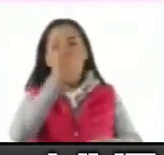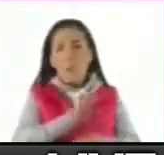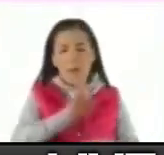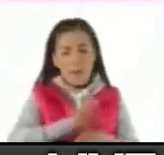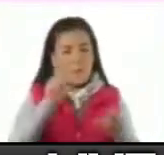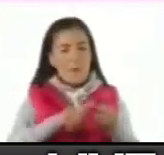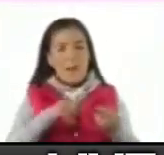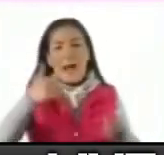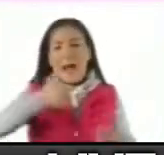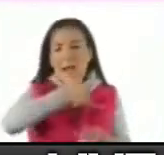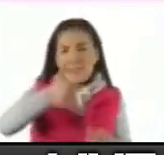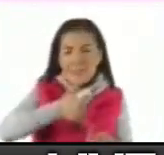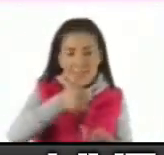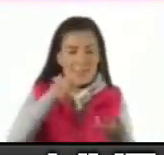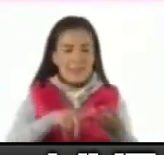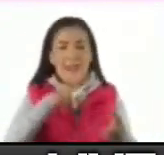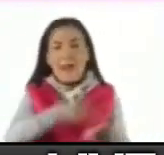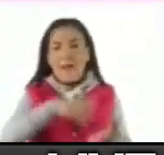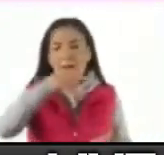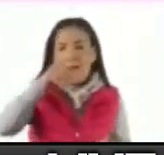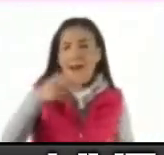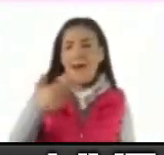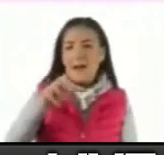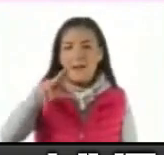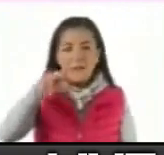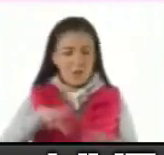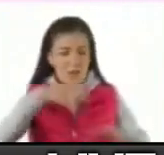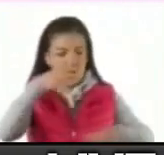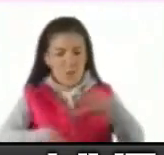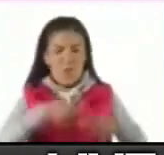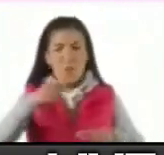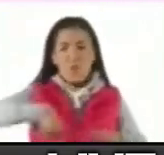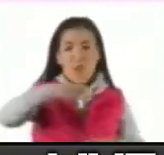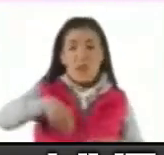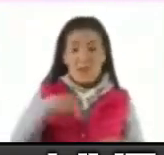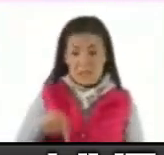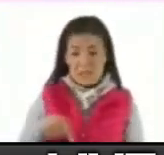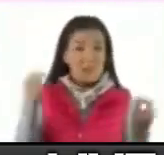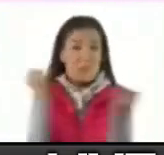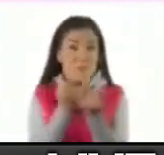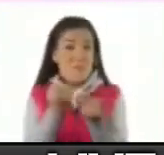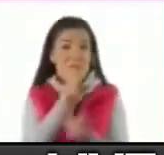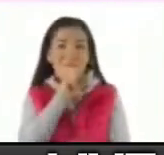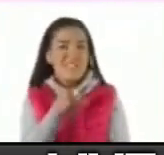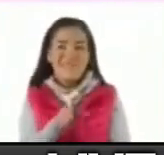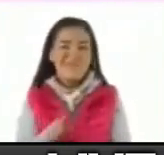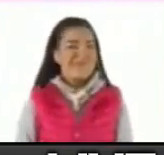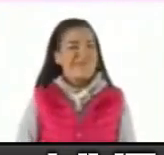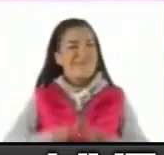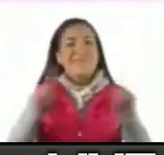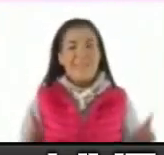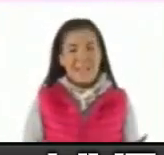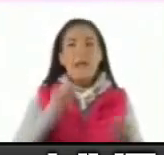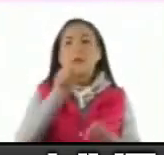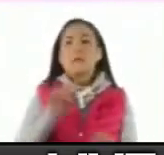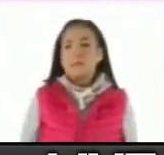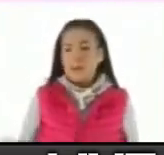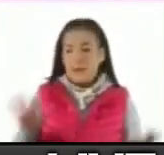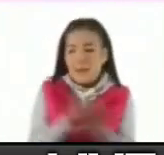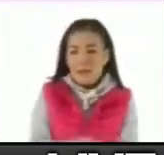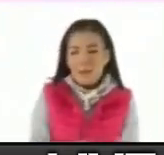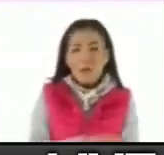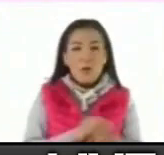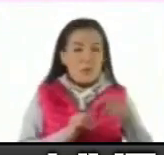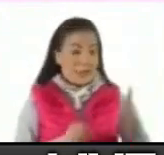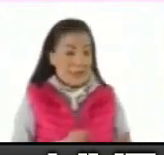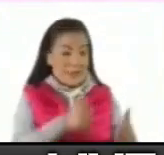harina, los mete al horno y lo cocina todo, lo que sale no es lo mismo. Podría decirse que cambió la estructura de todos